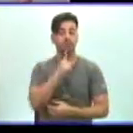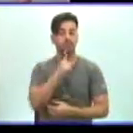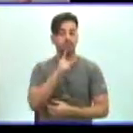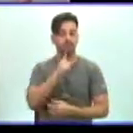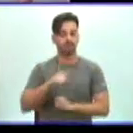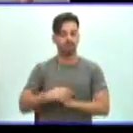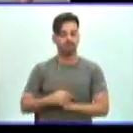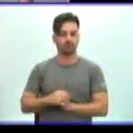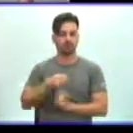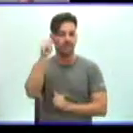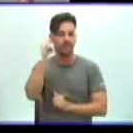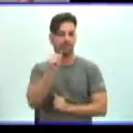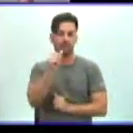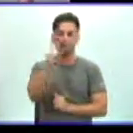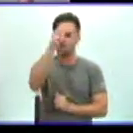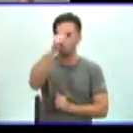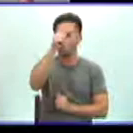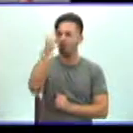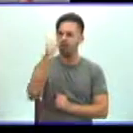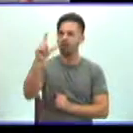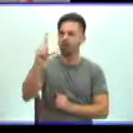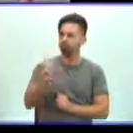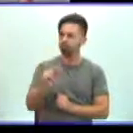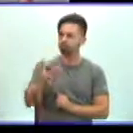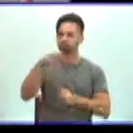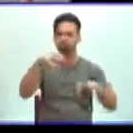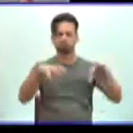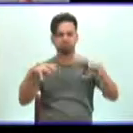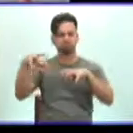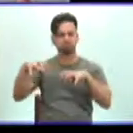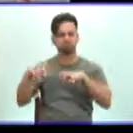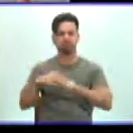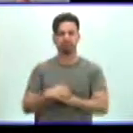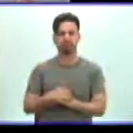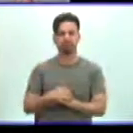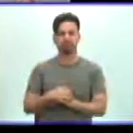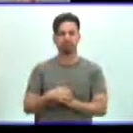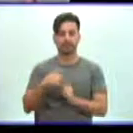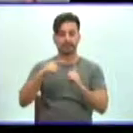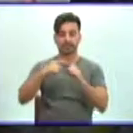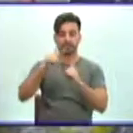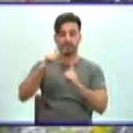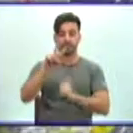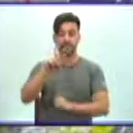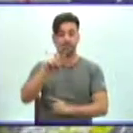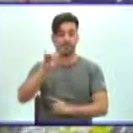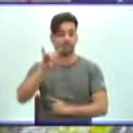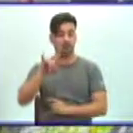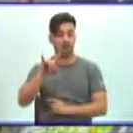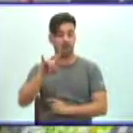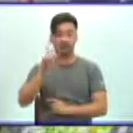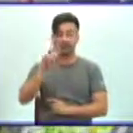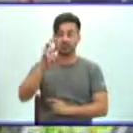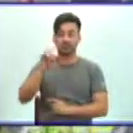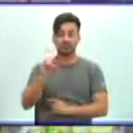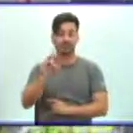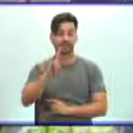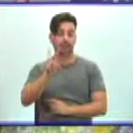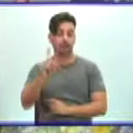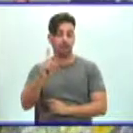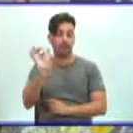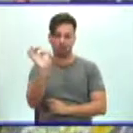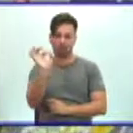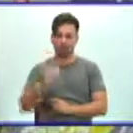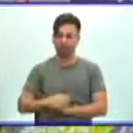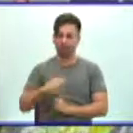poco la posibilidad de lluvia y tendremos temperatura máxima 28, 29 hasta 30 y 31 grados Celsius. Mis amigos, pues este es el tiempo.